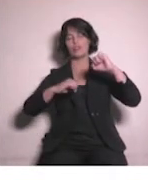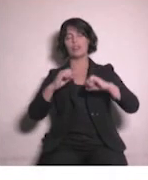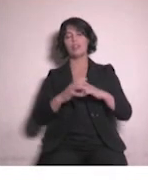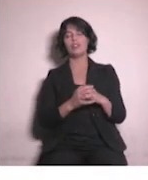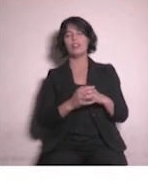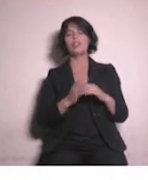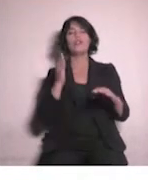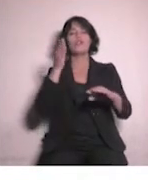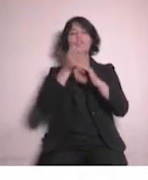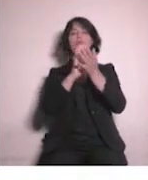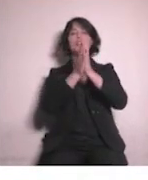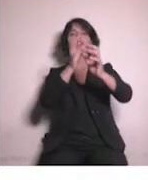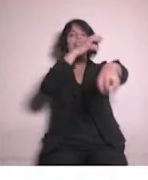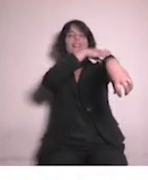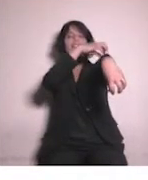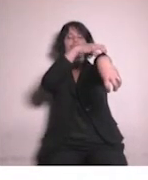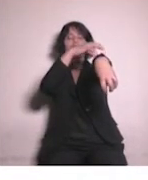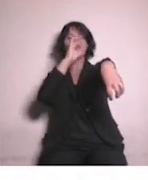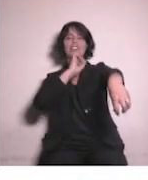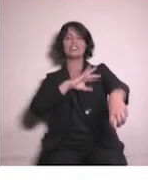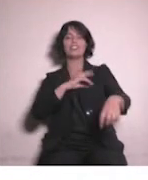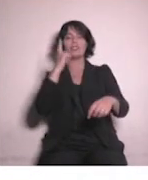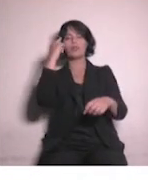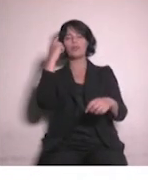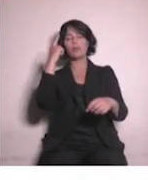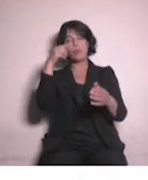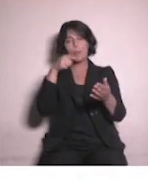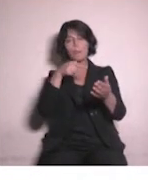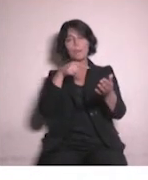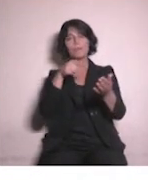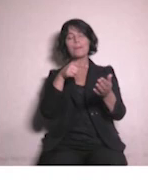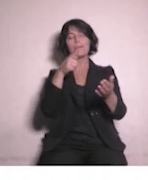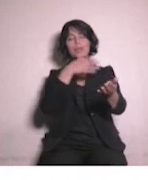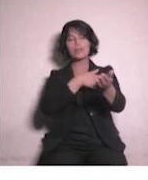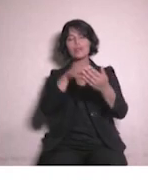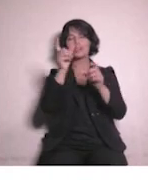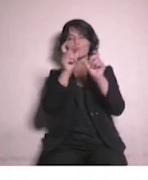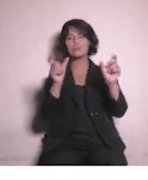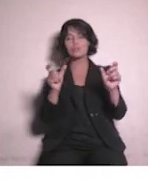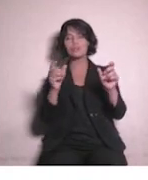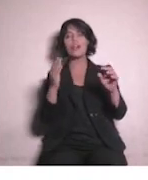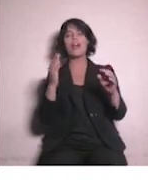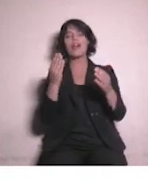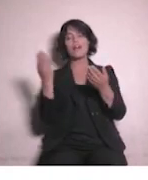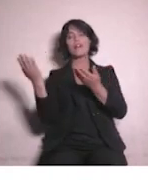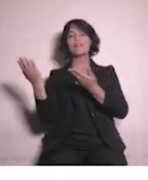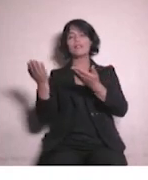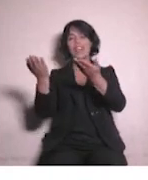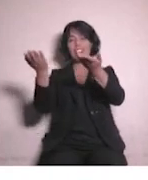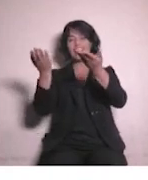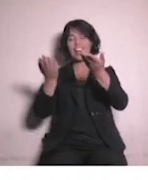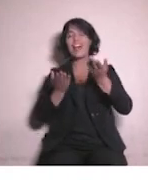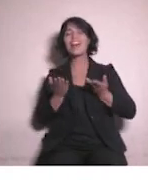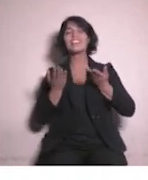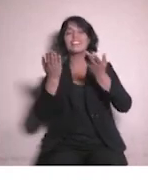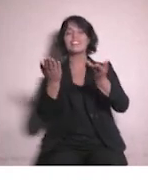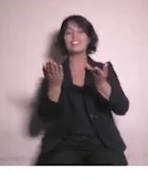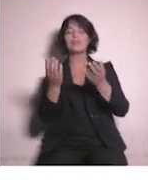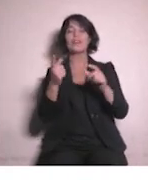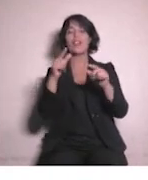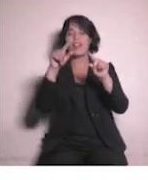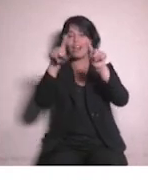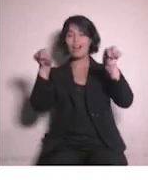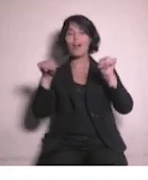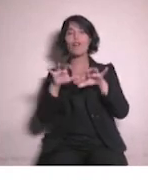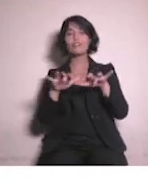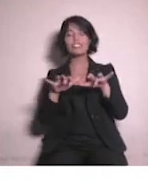Llegamos a todo Chile y dimos más de 1.5 millones de atenciones. Ya lo vimos, atendimos en las sucursales, también